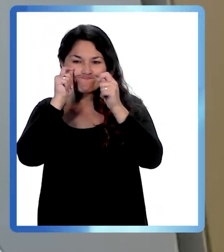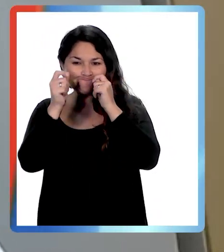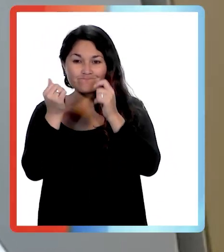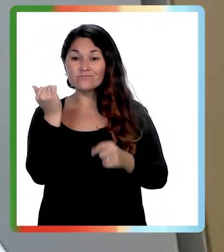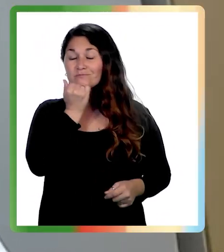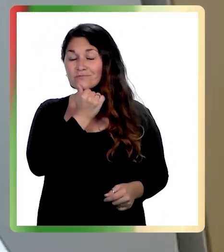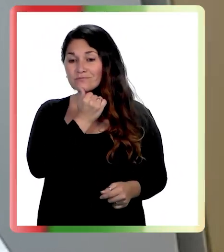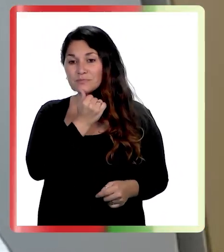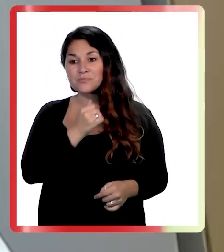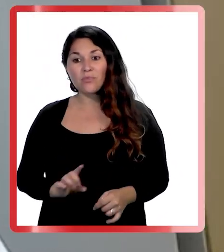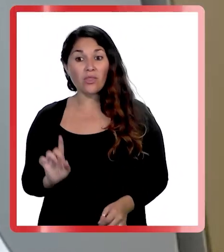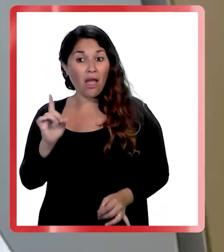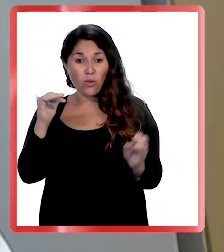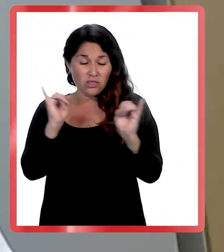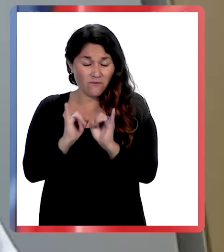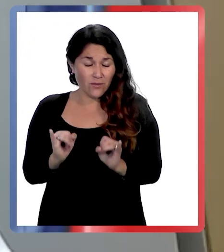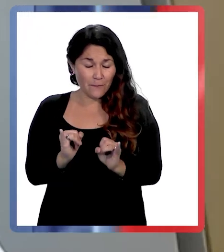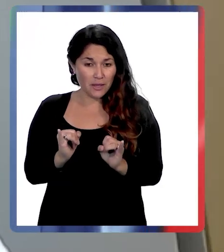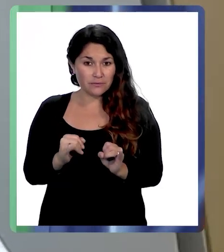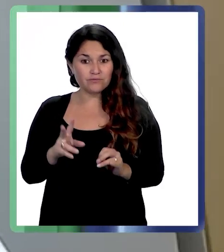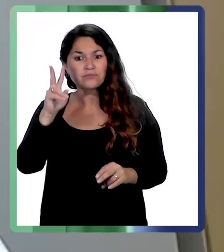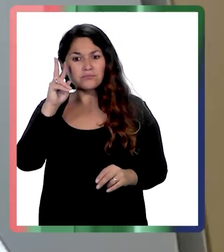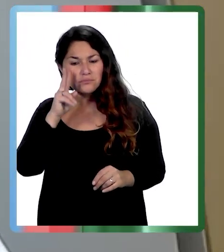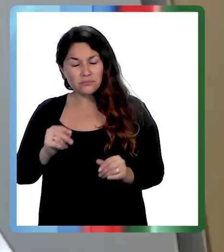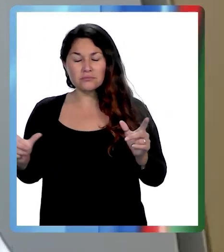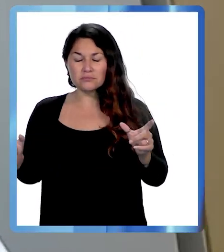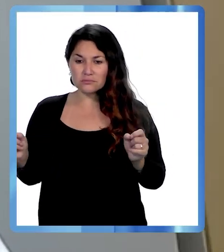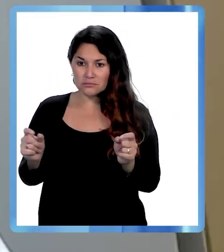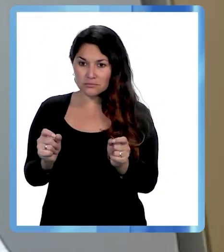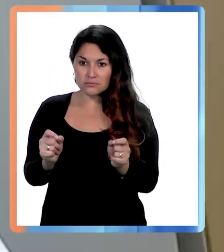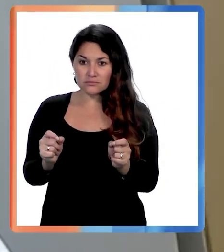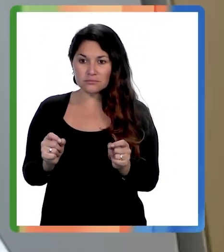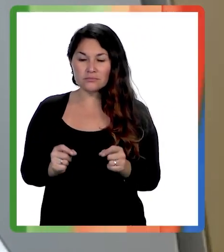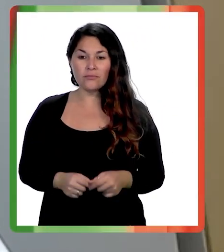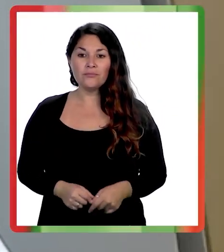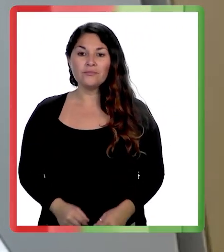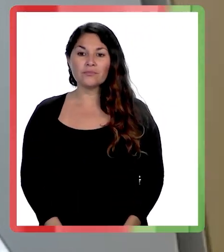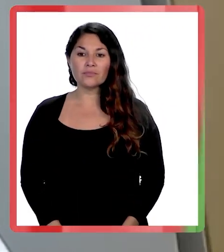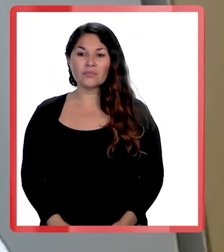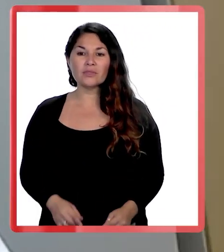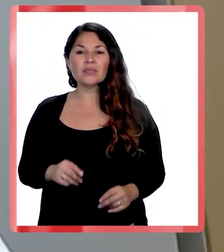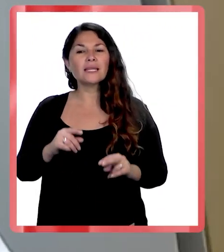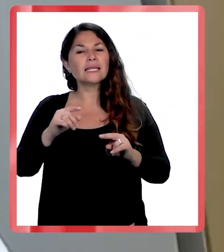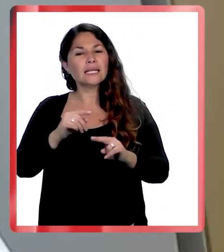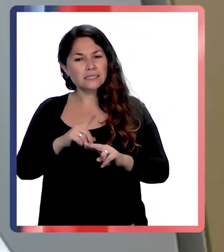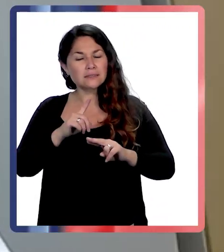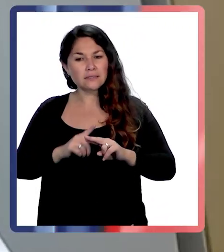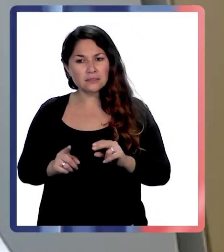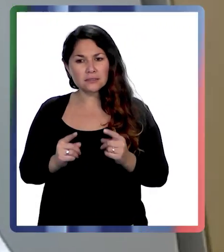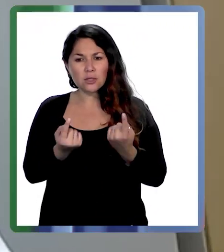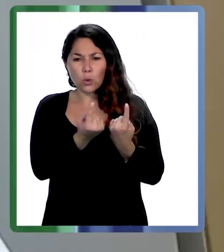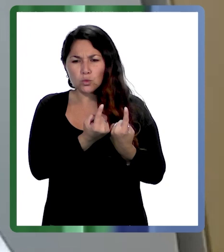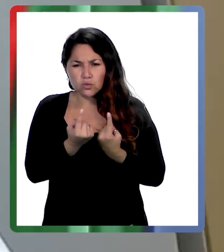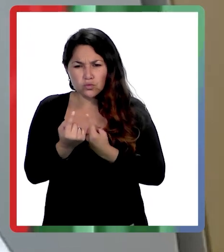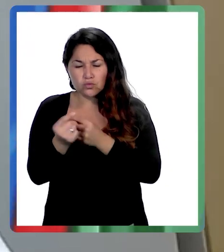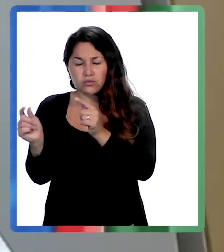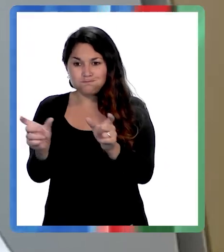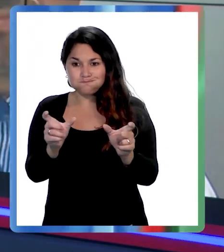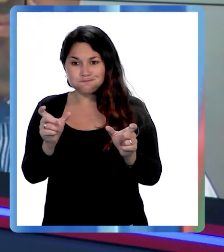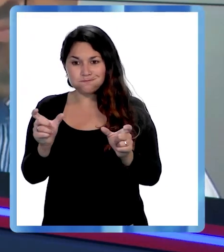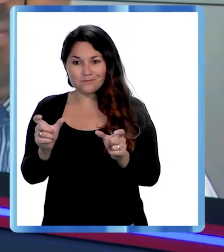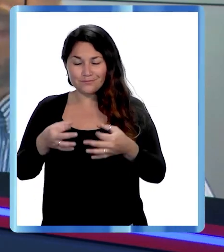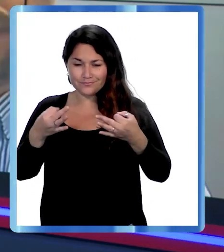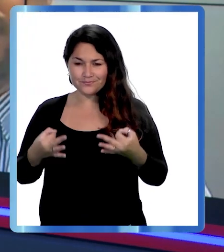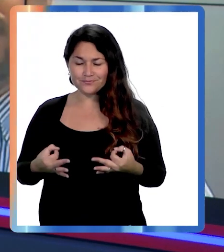de equivocación. Y la única forma de no equivocarse o de tener menos riesgo de equivocarse es hacer ese seguimiento bien detallado y